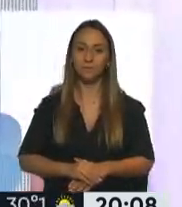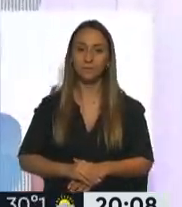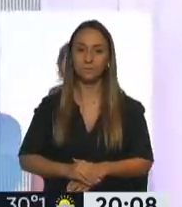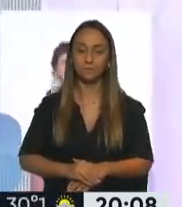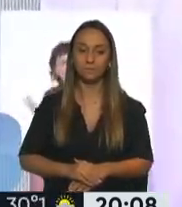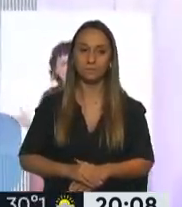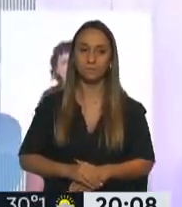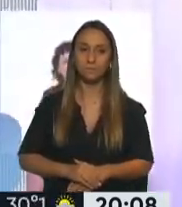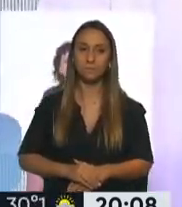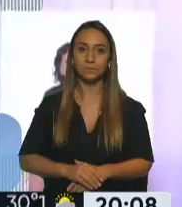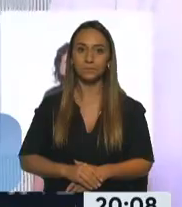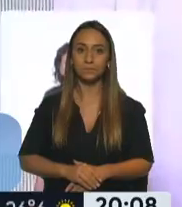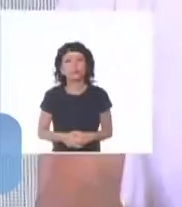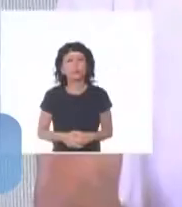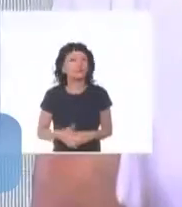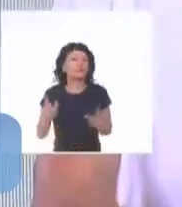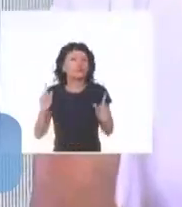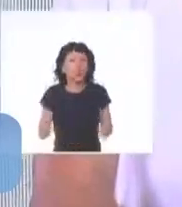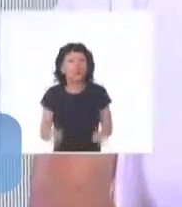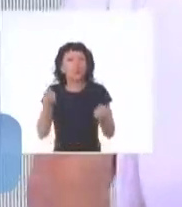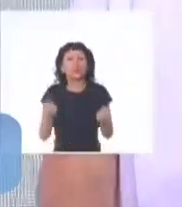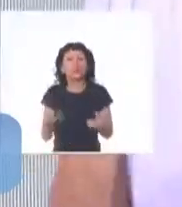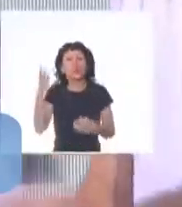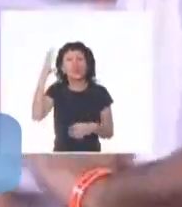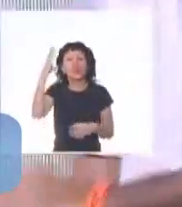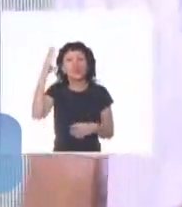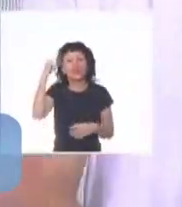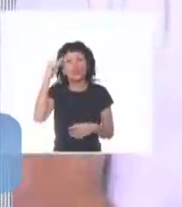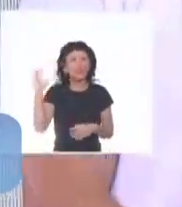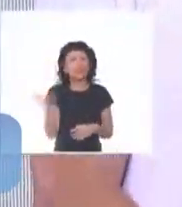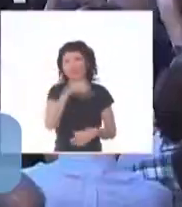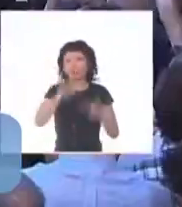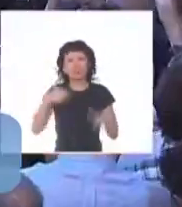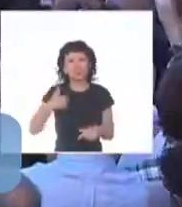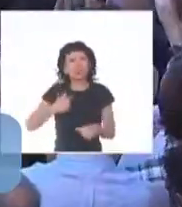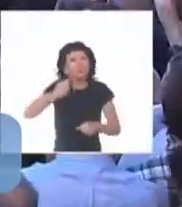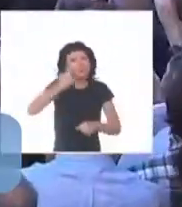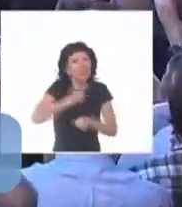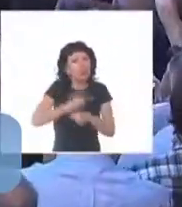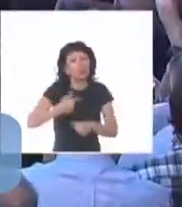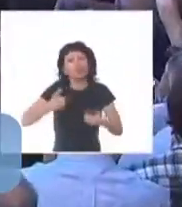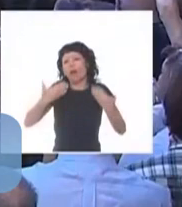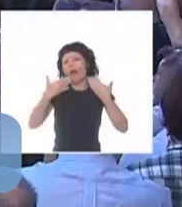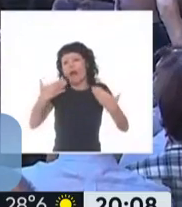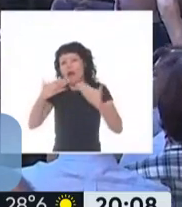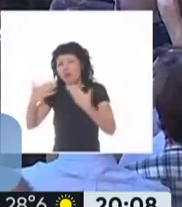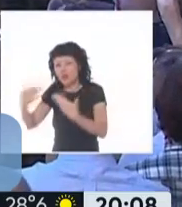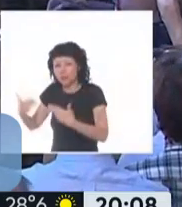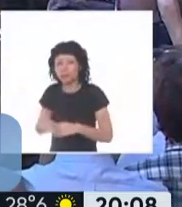ustedes y a todos los argentinos. Quiero empezar por los agradecimientos,